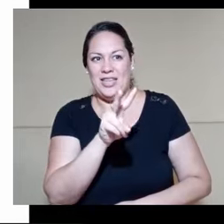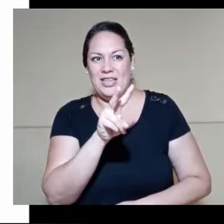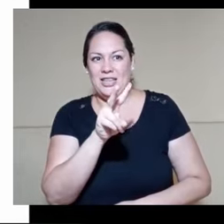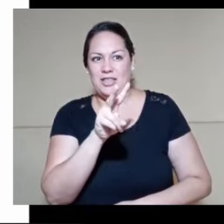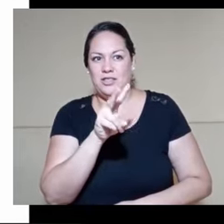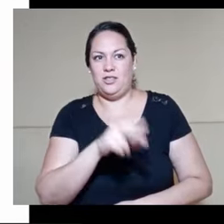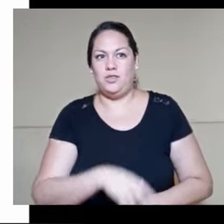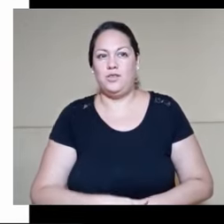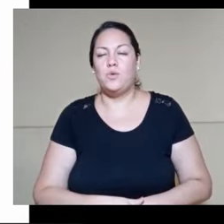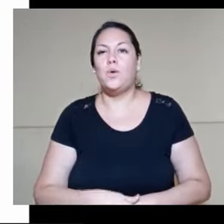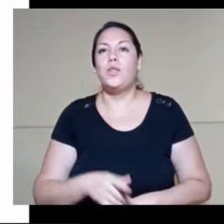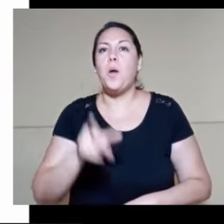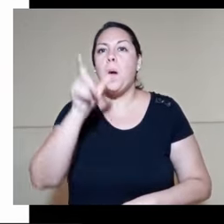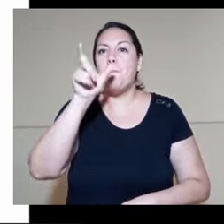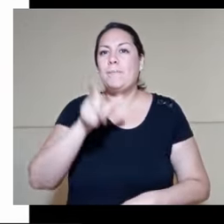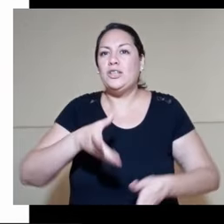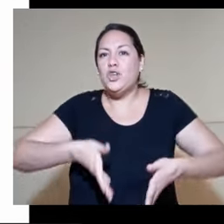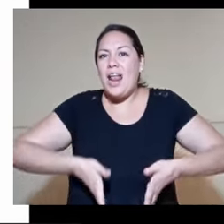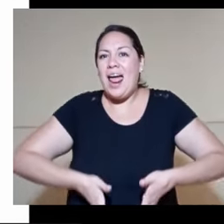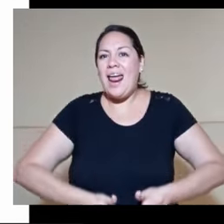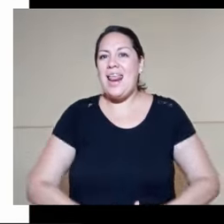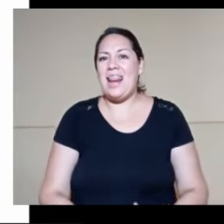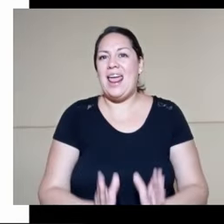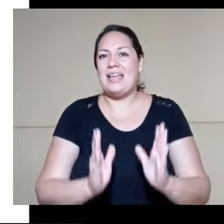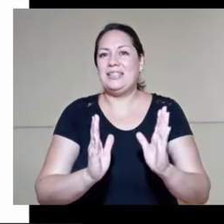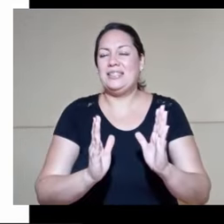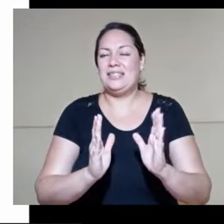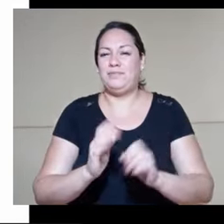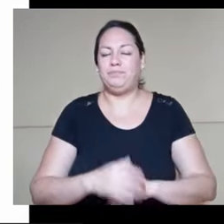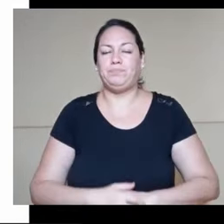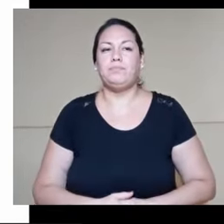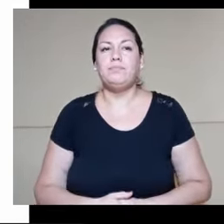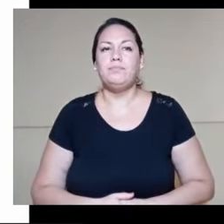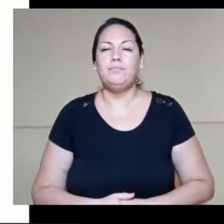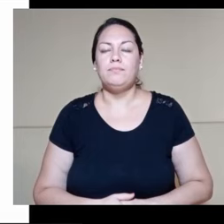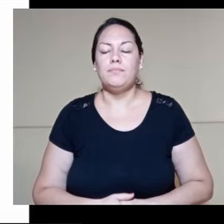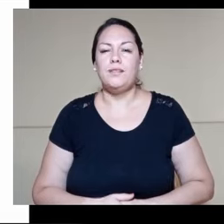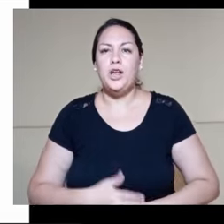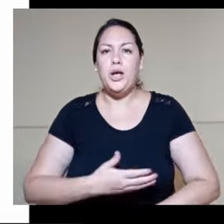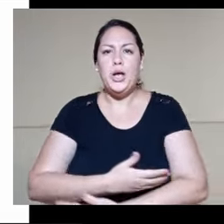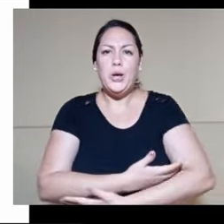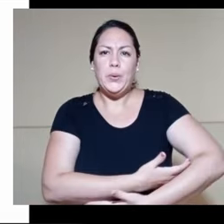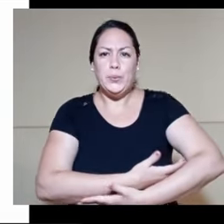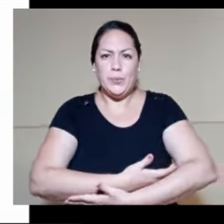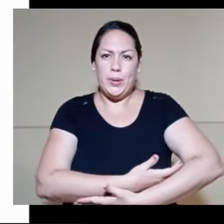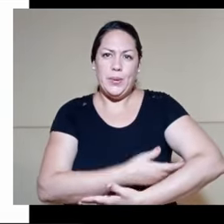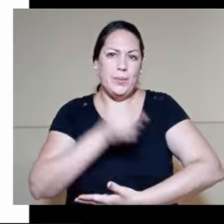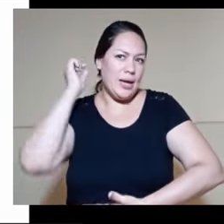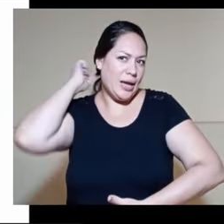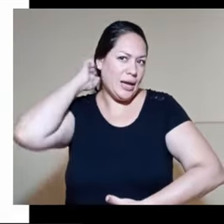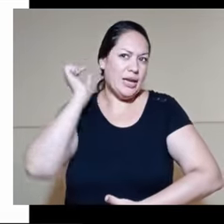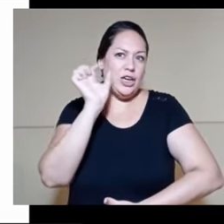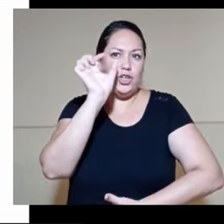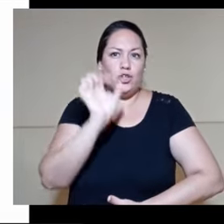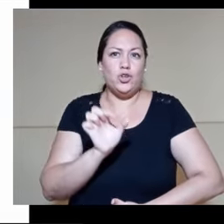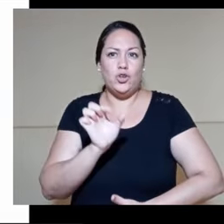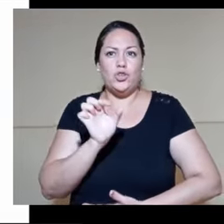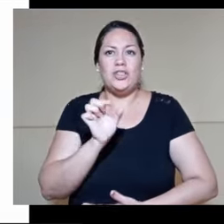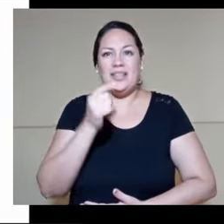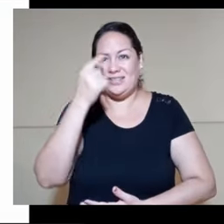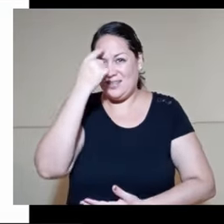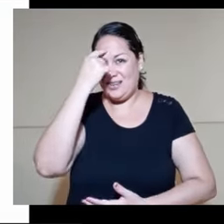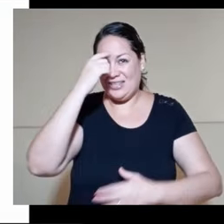Fíjense que es importante esto. Fíjense en el nacimiento, la cantidad de neuronas que tiene la corteza cerebral de un bebé recién